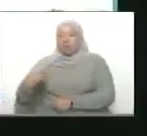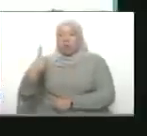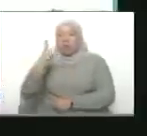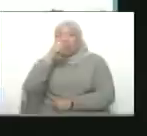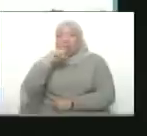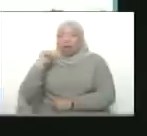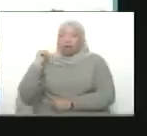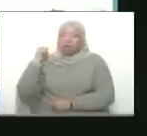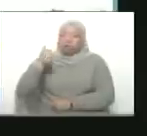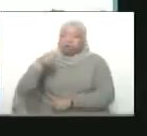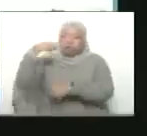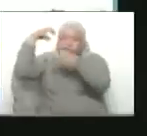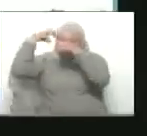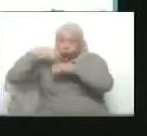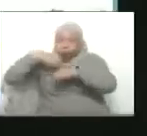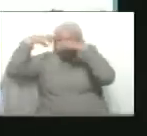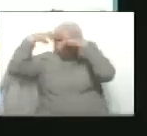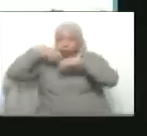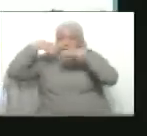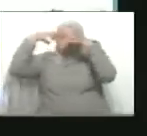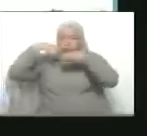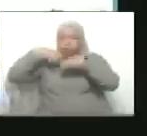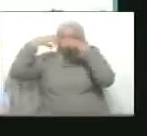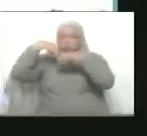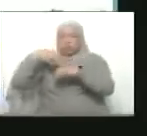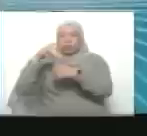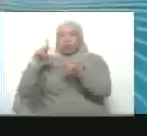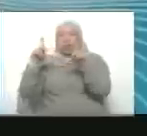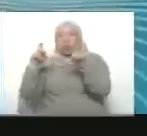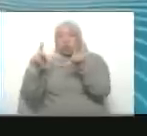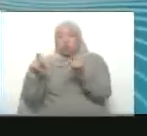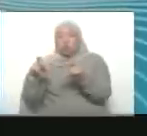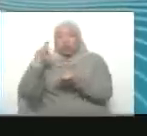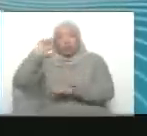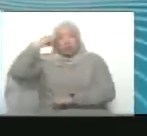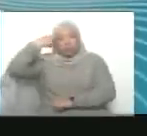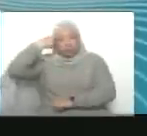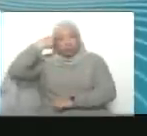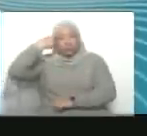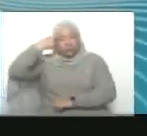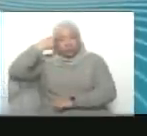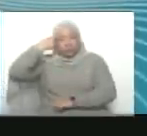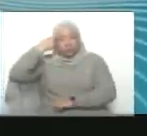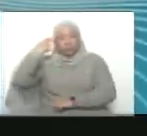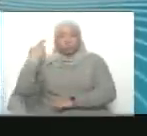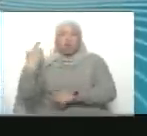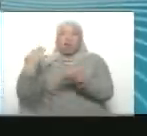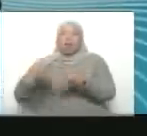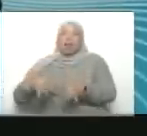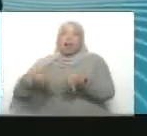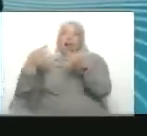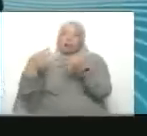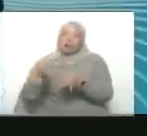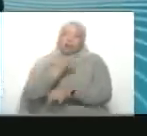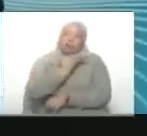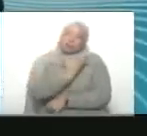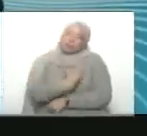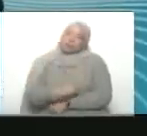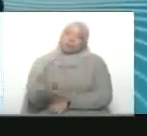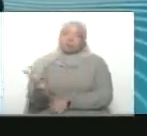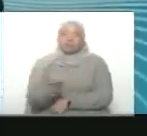tragedia por las intensas lluvias vamos a recordar con imágenes presidente lo que ha sido este acontecimiento lamentable para